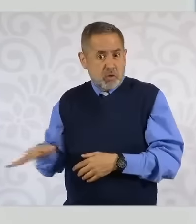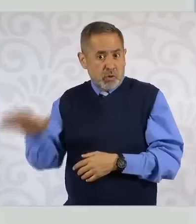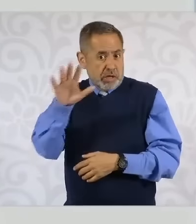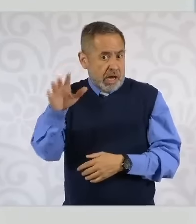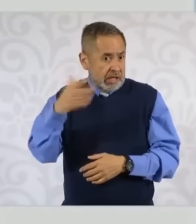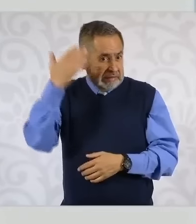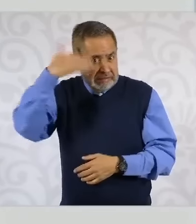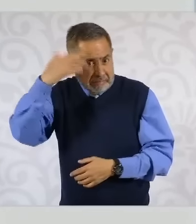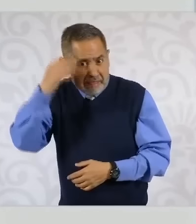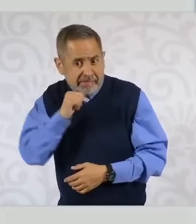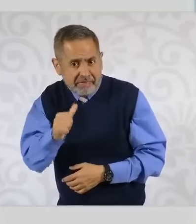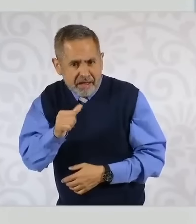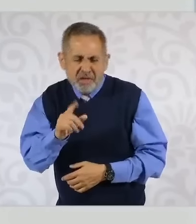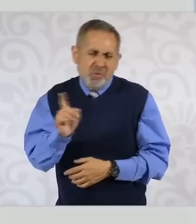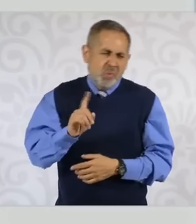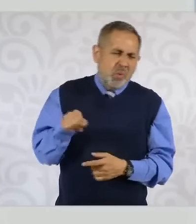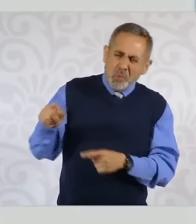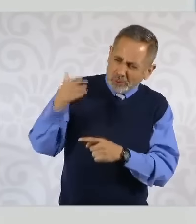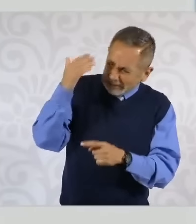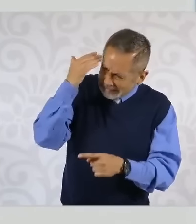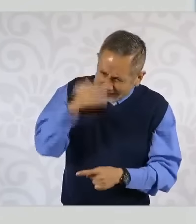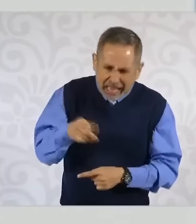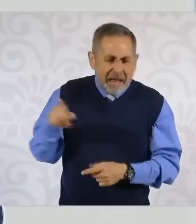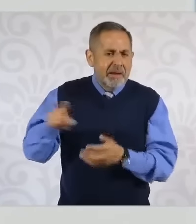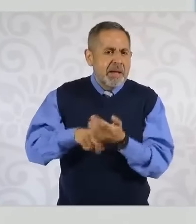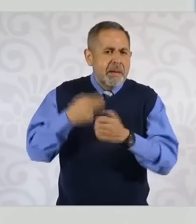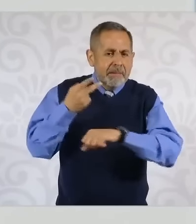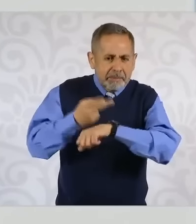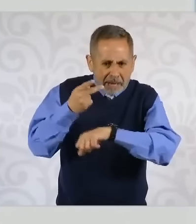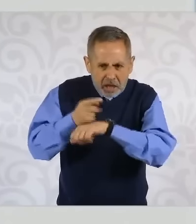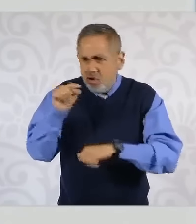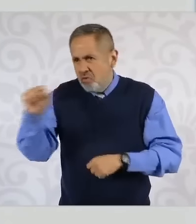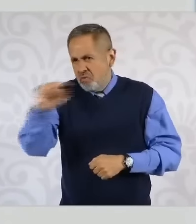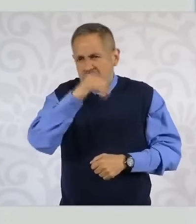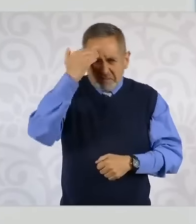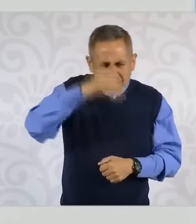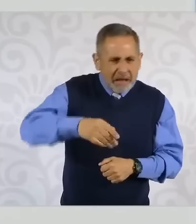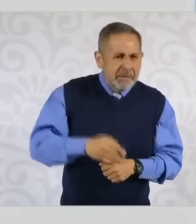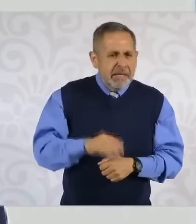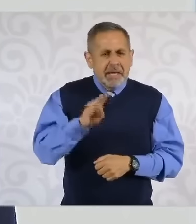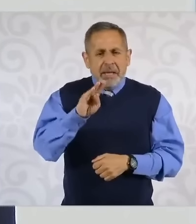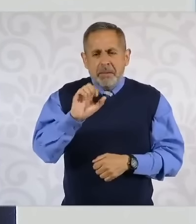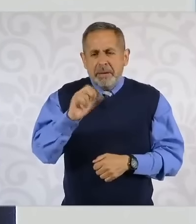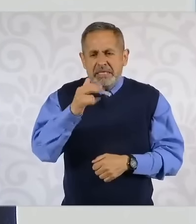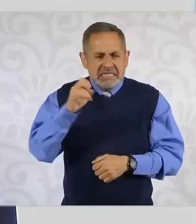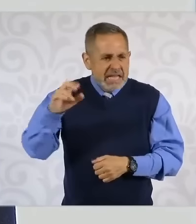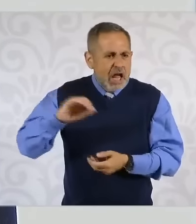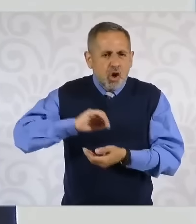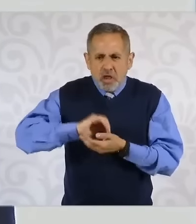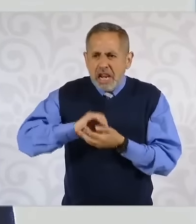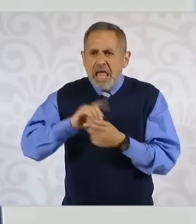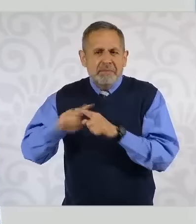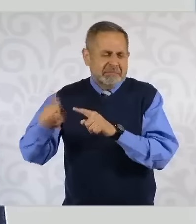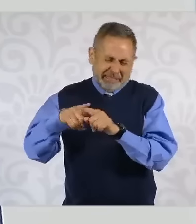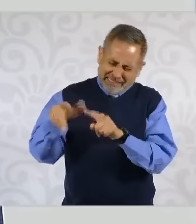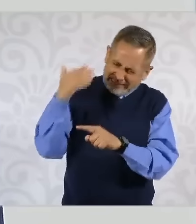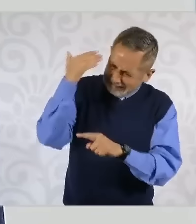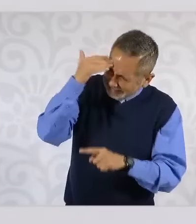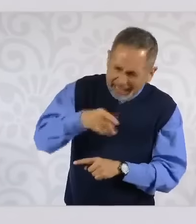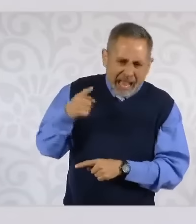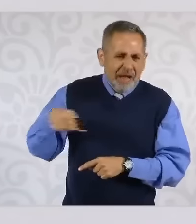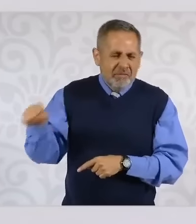porque salen de instituciones públicas de educación media superior, de preparatorias, de bachilleres, de CONALEP. Es decir, la propia